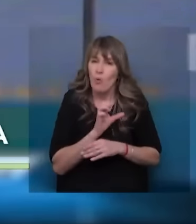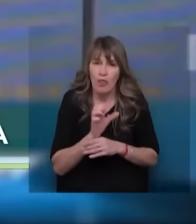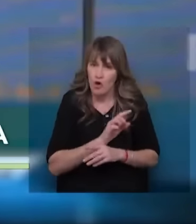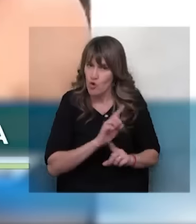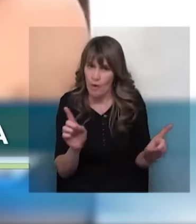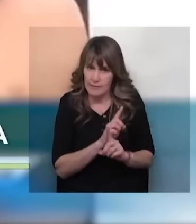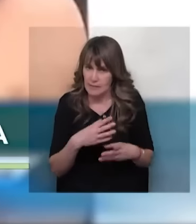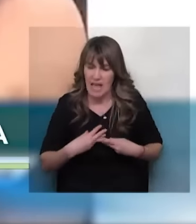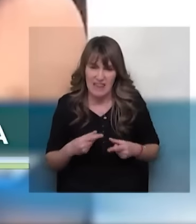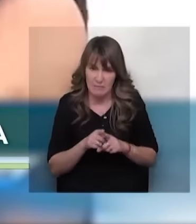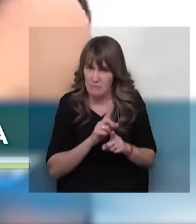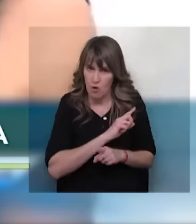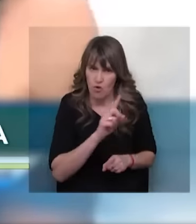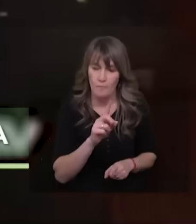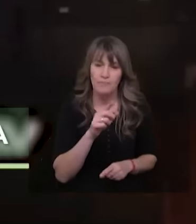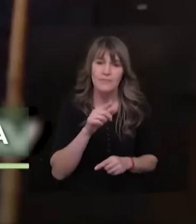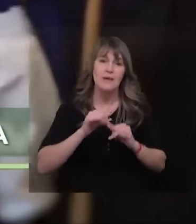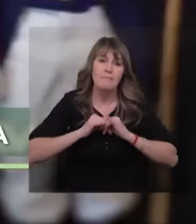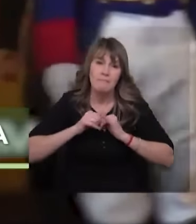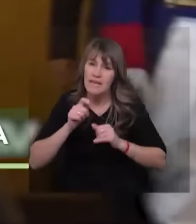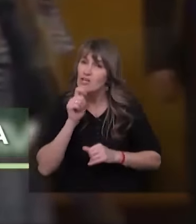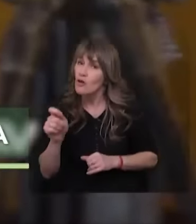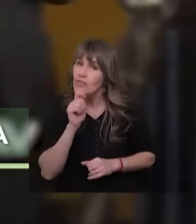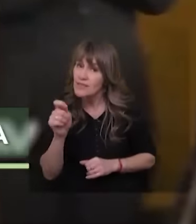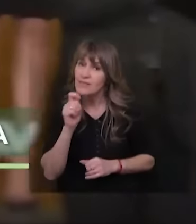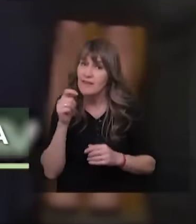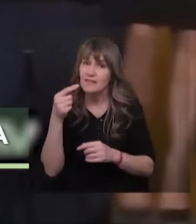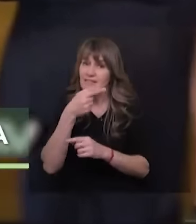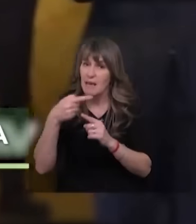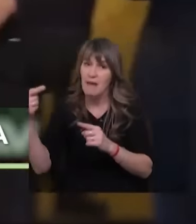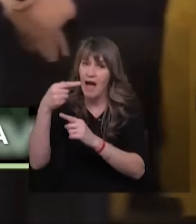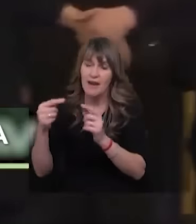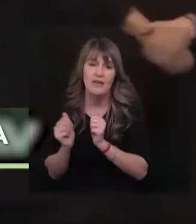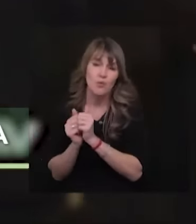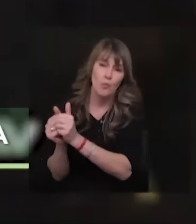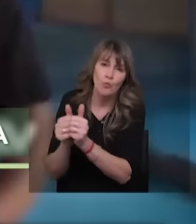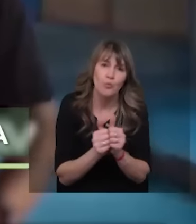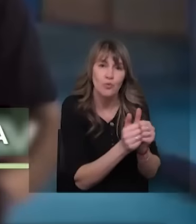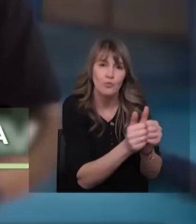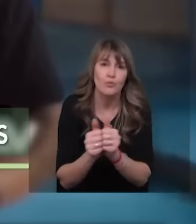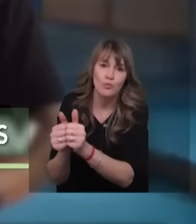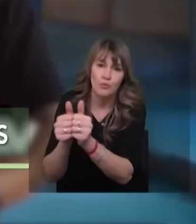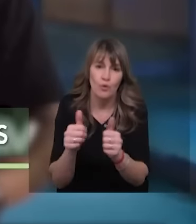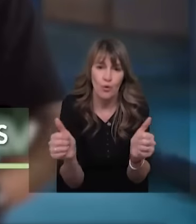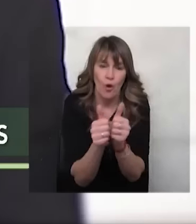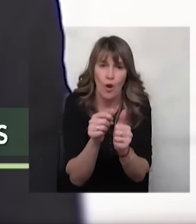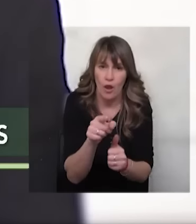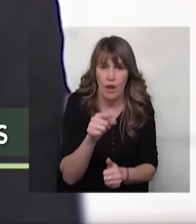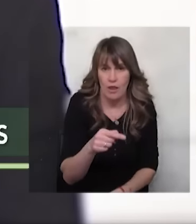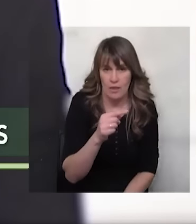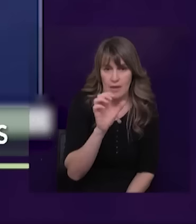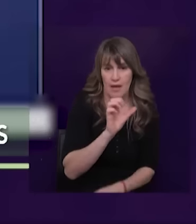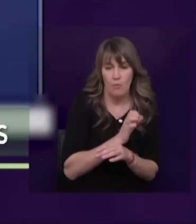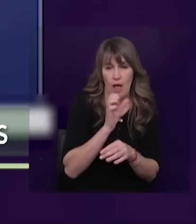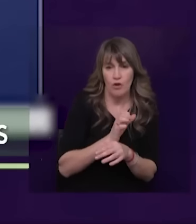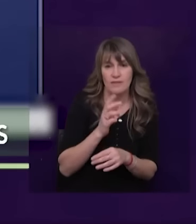periodístico que fue publicado después de que el periodista pasara varias semanas con Novoa viajando por Ecuador se reveló que el mandatario ve a Petro como